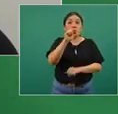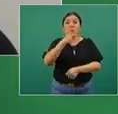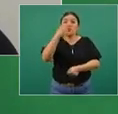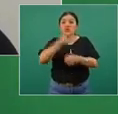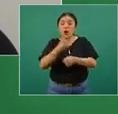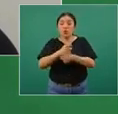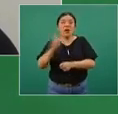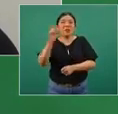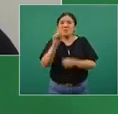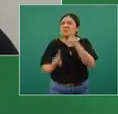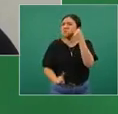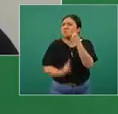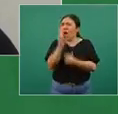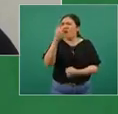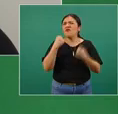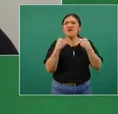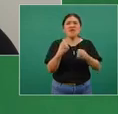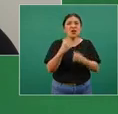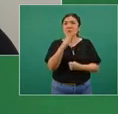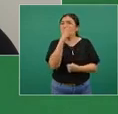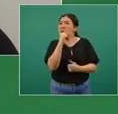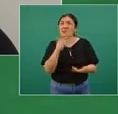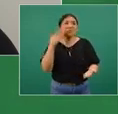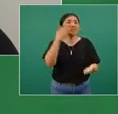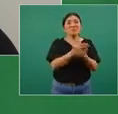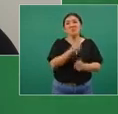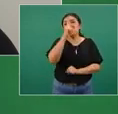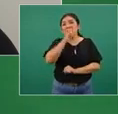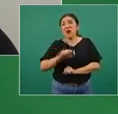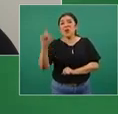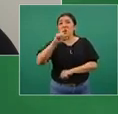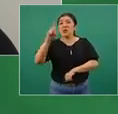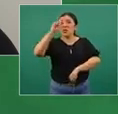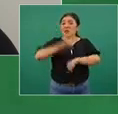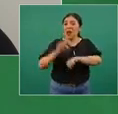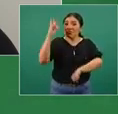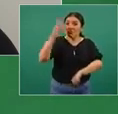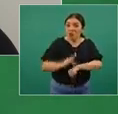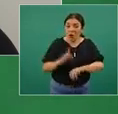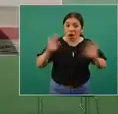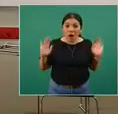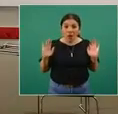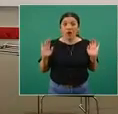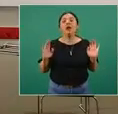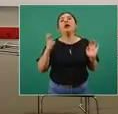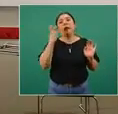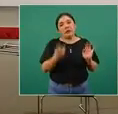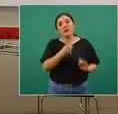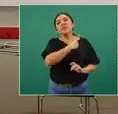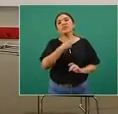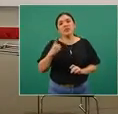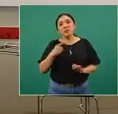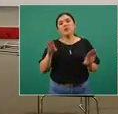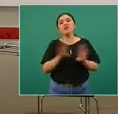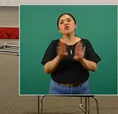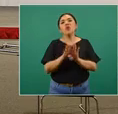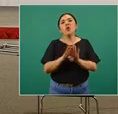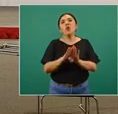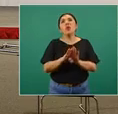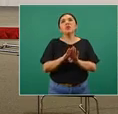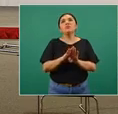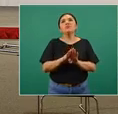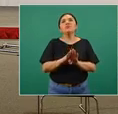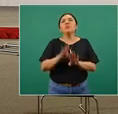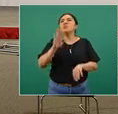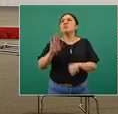por algún motivo de fuerza mayor no pudieron acudir el día que les tocaba, ¿no?, tiene que ser obviamente